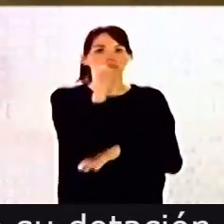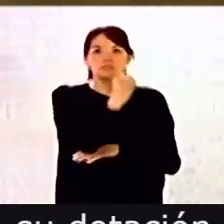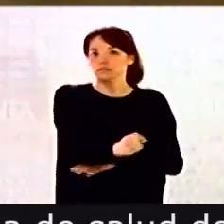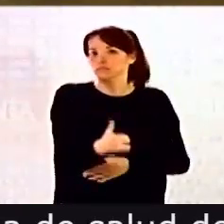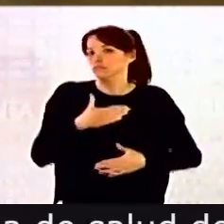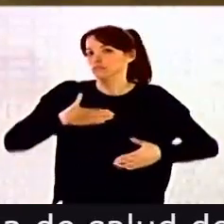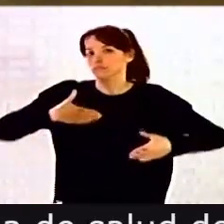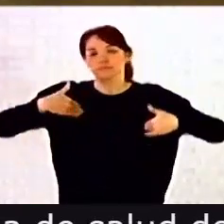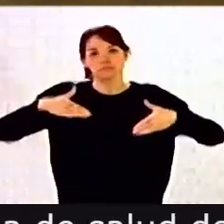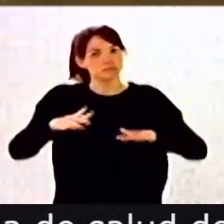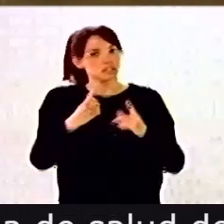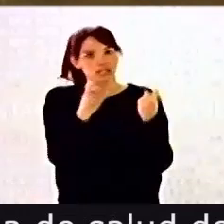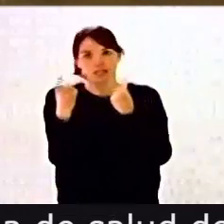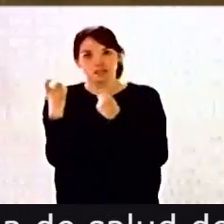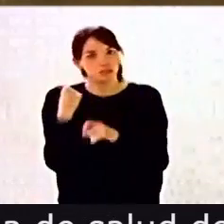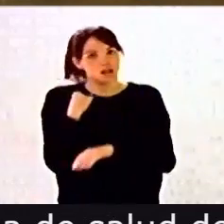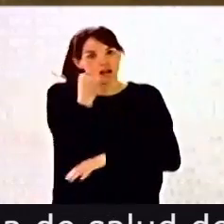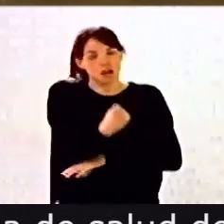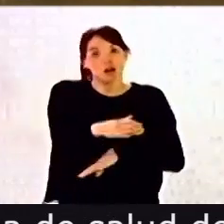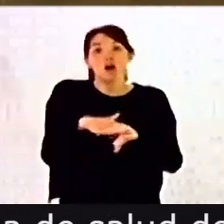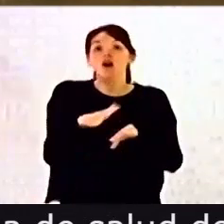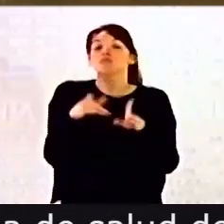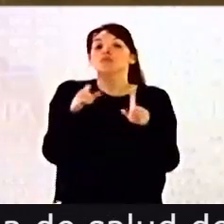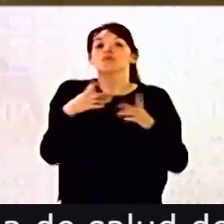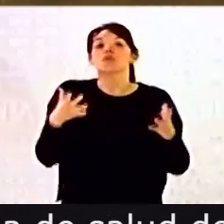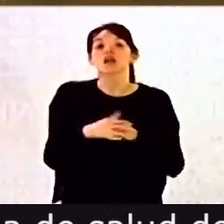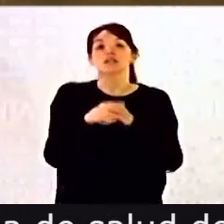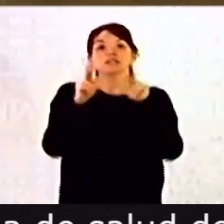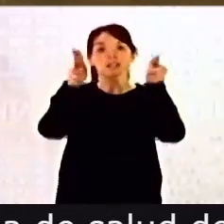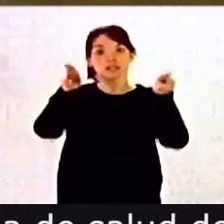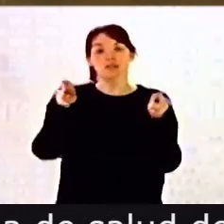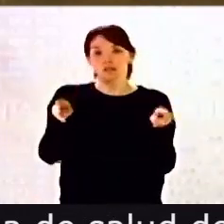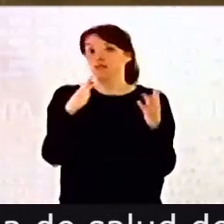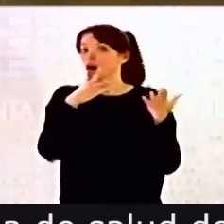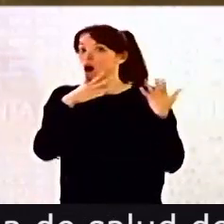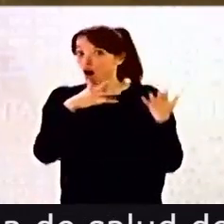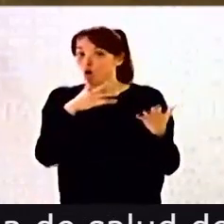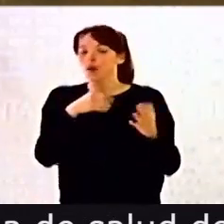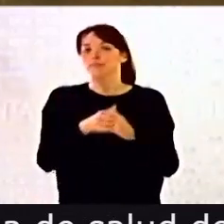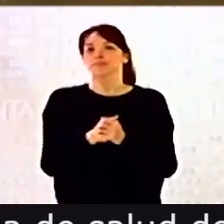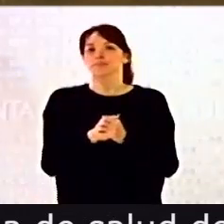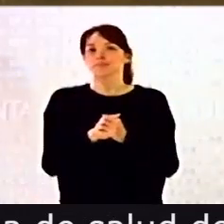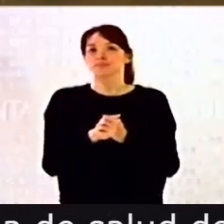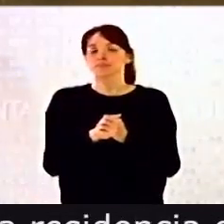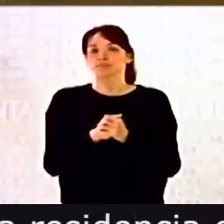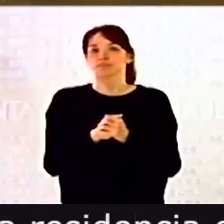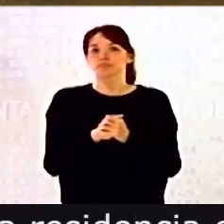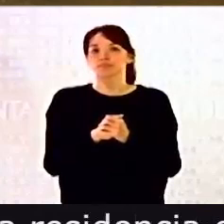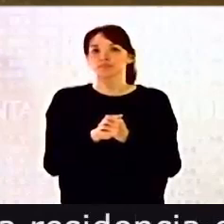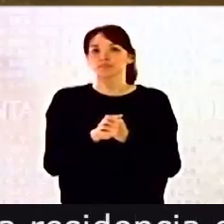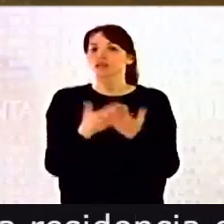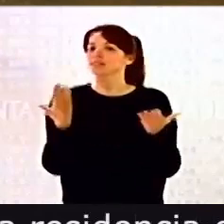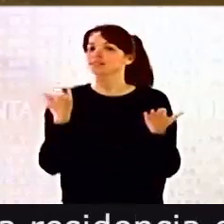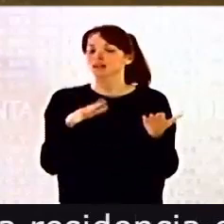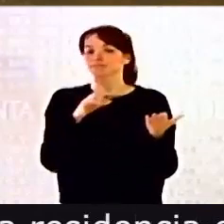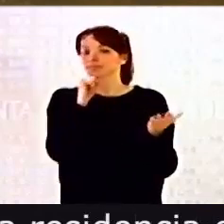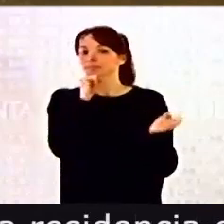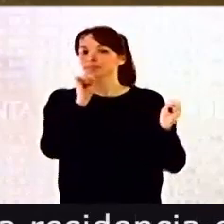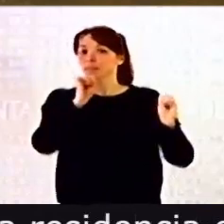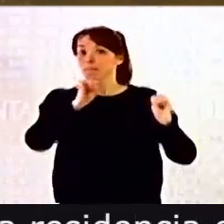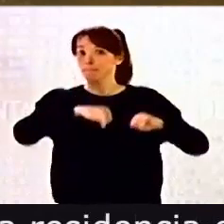haga falta para que esa residencia, que en este momento, por el mayor número de residentes